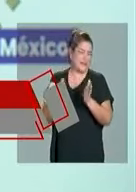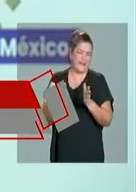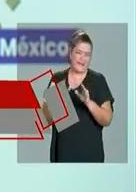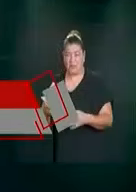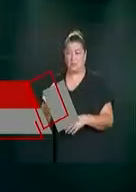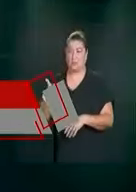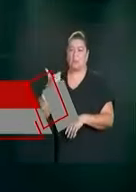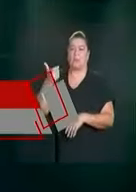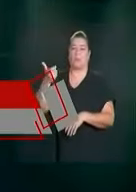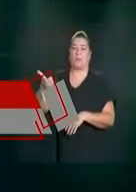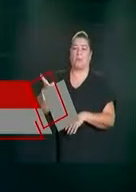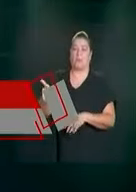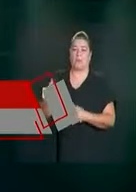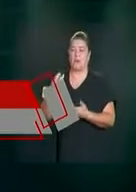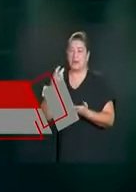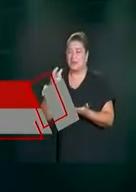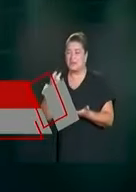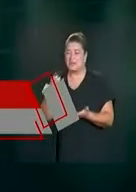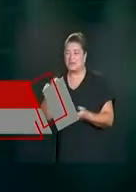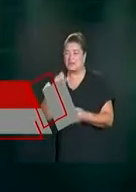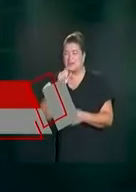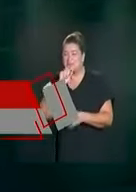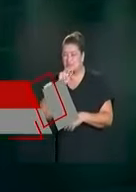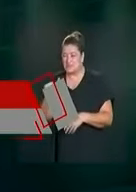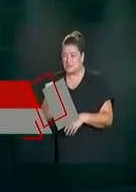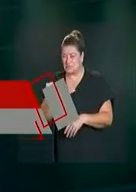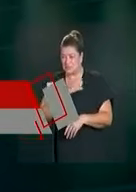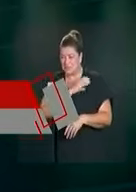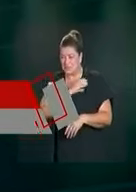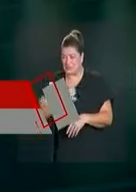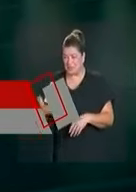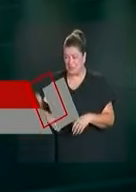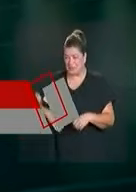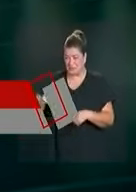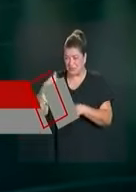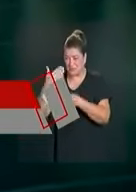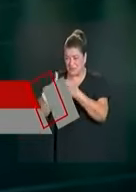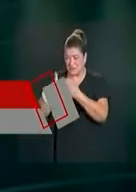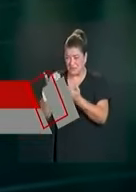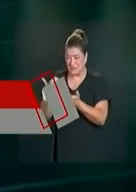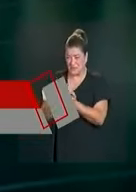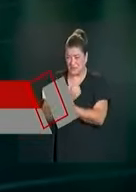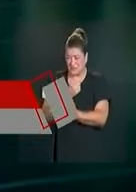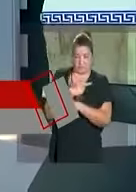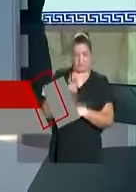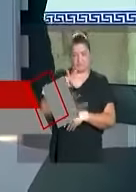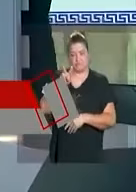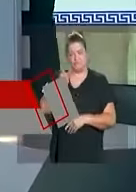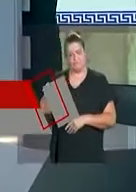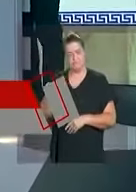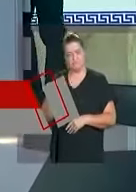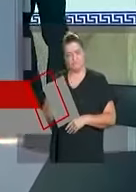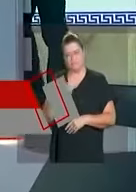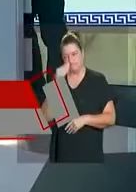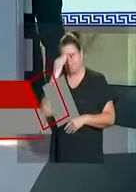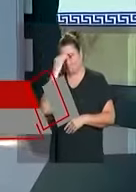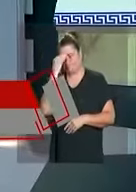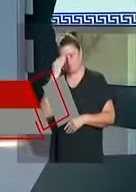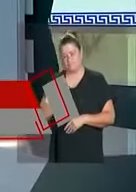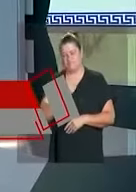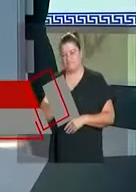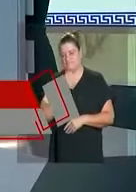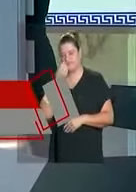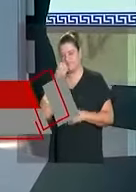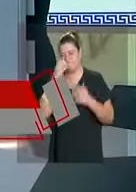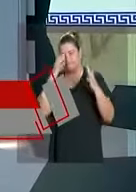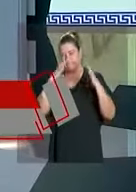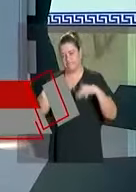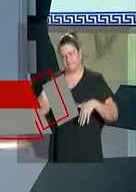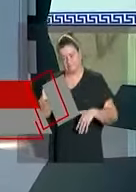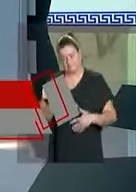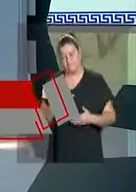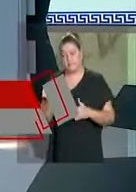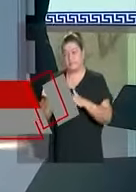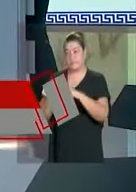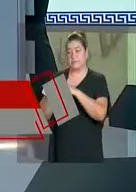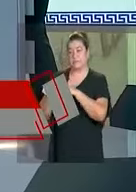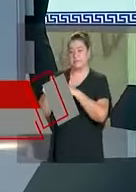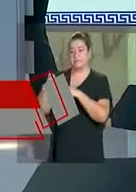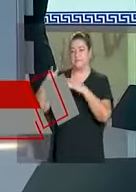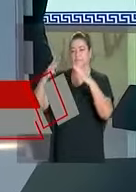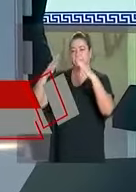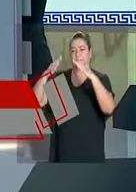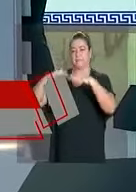formato también se manifestó. Lo que he escuchado en las mesas de posdebate es que fue mucho más ágil en